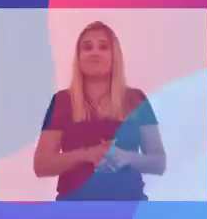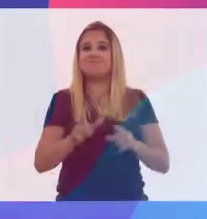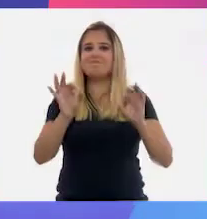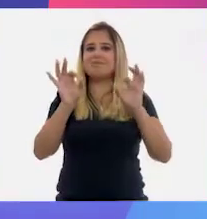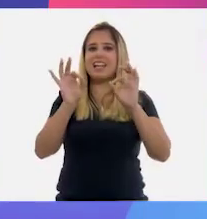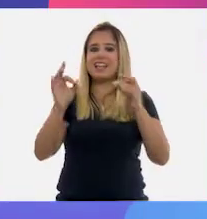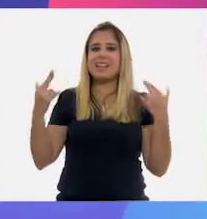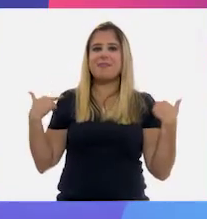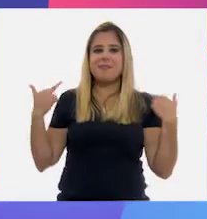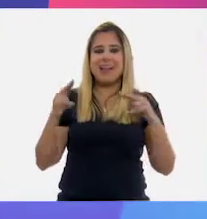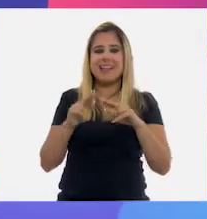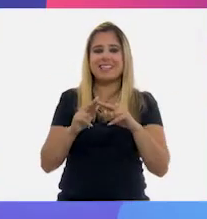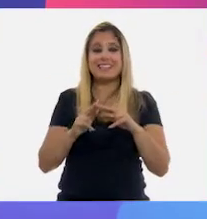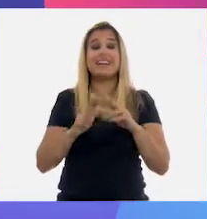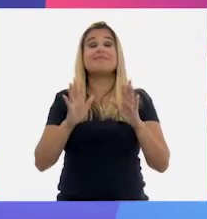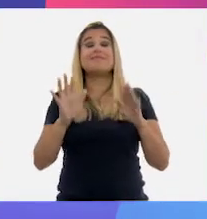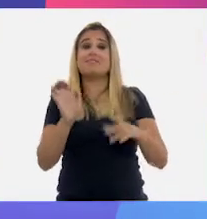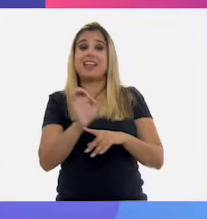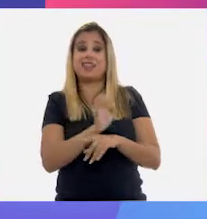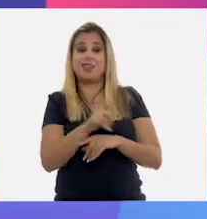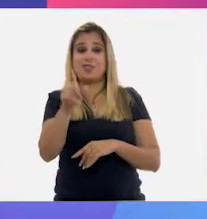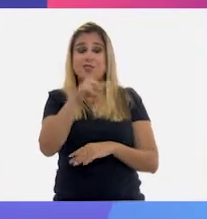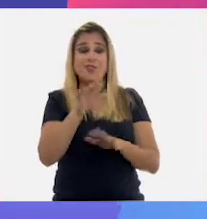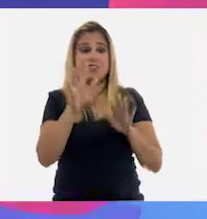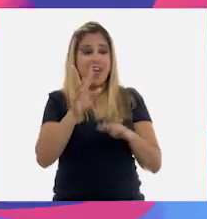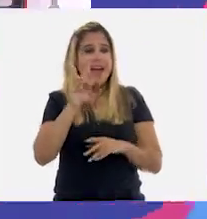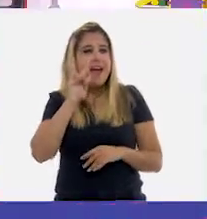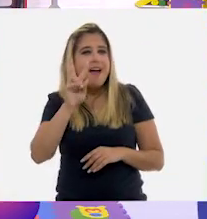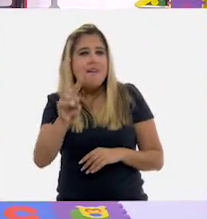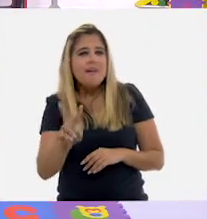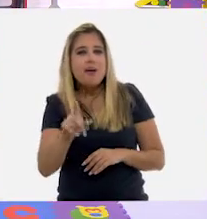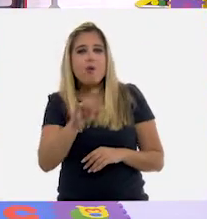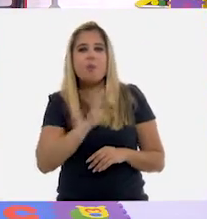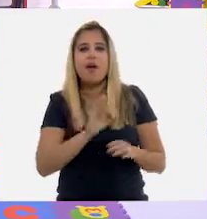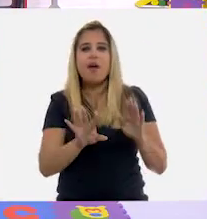Excelente, maestra. Bueno, entonces ya vimos cómo podemos